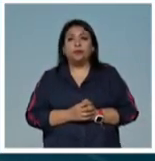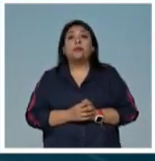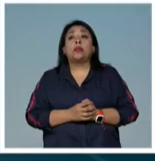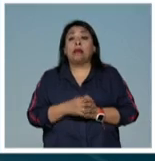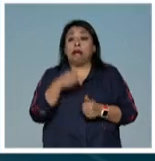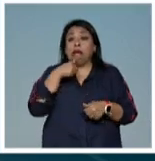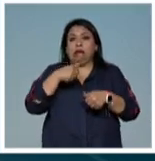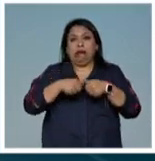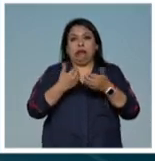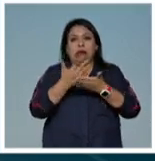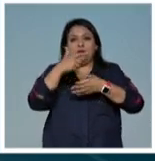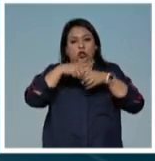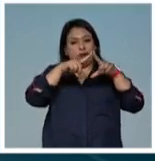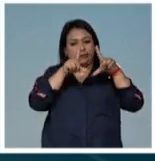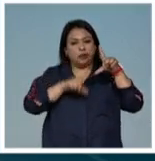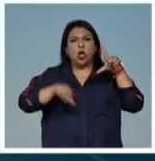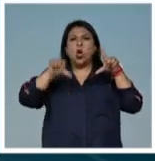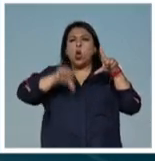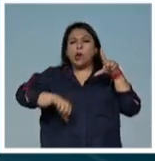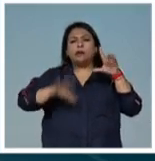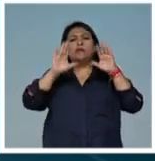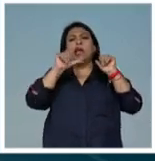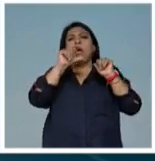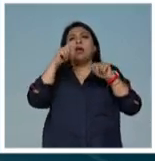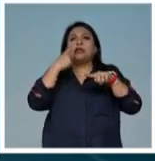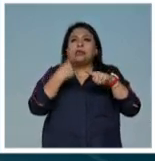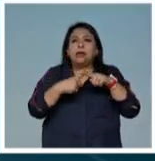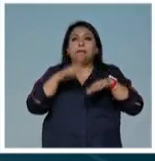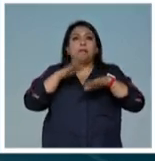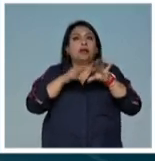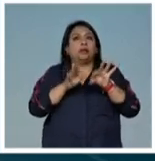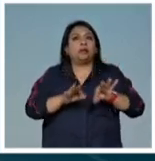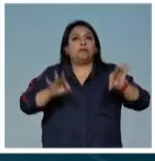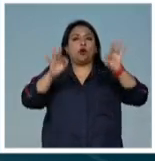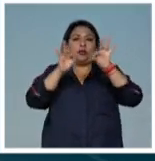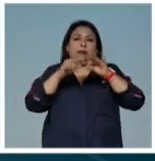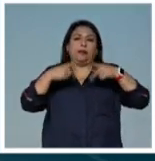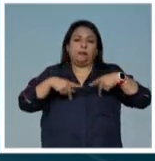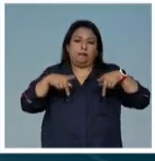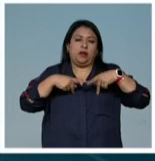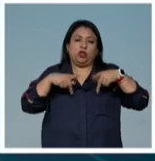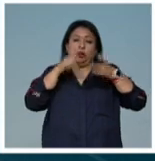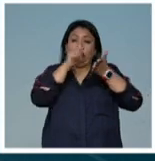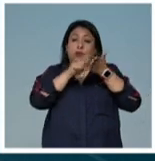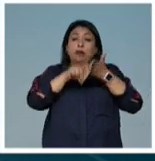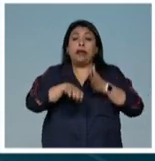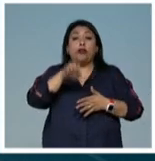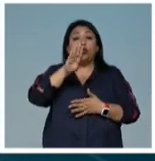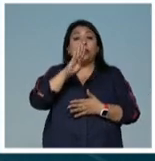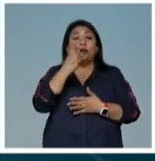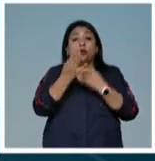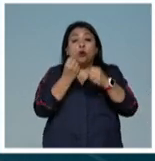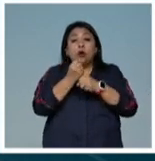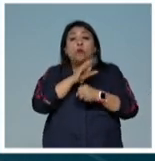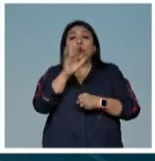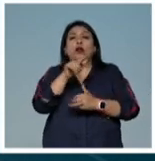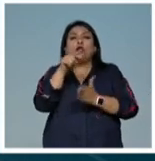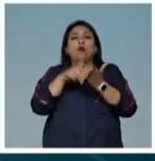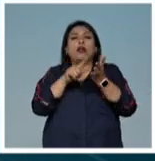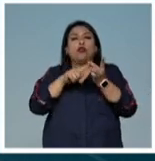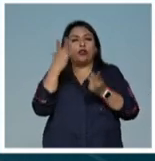Las letras nacionales despiden hoy a una de sus más ilustres exponentes. A los 94 años de edad, falleció en